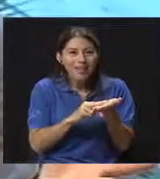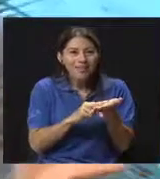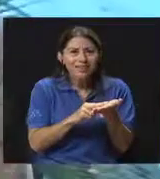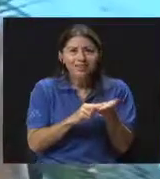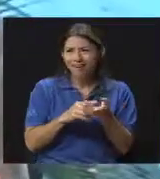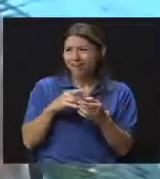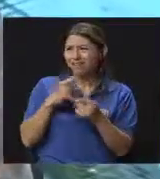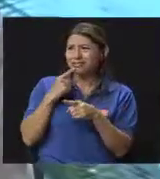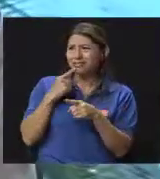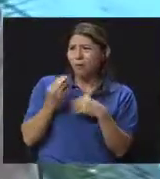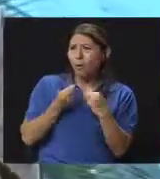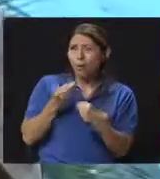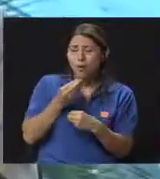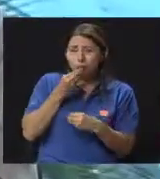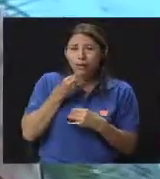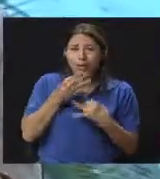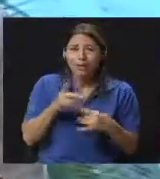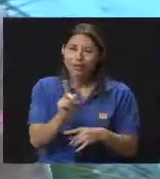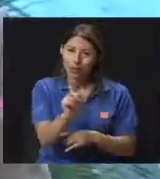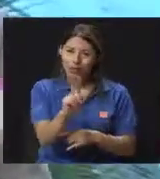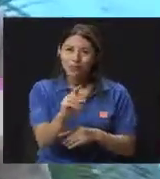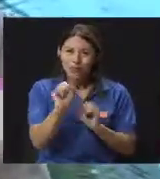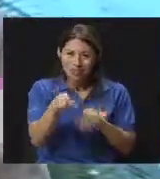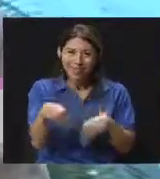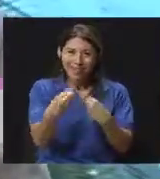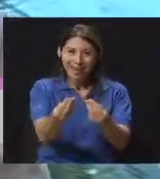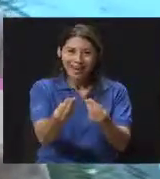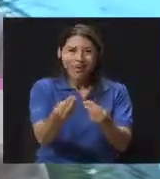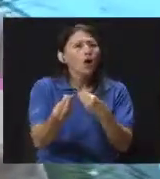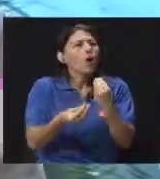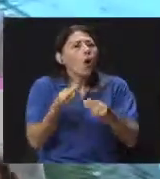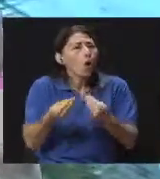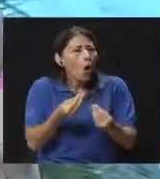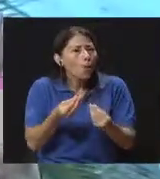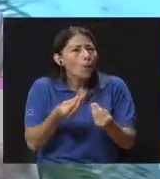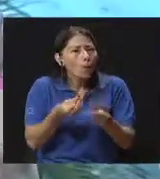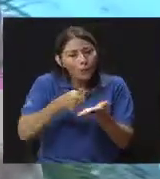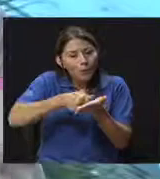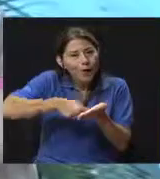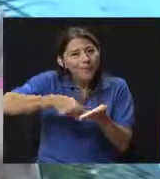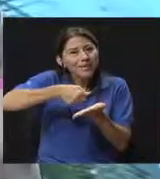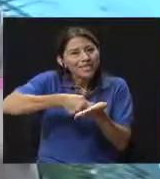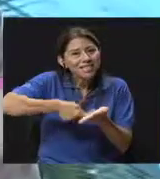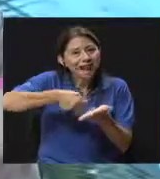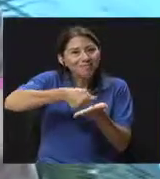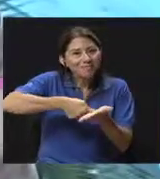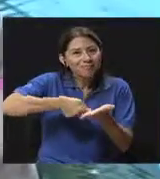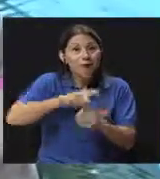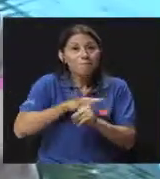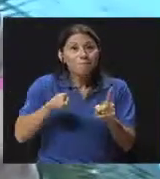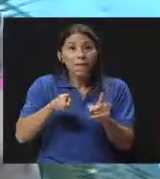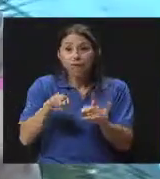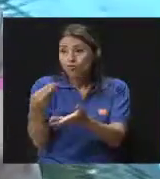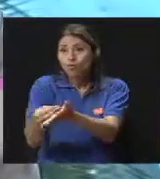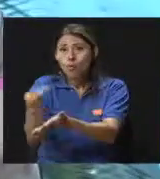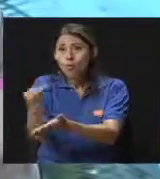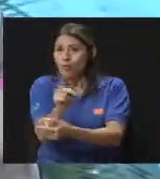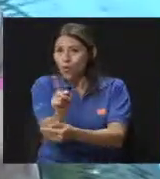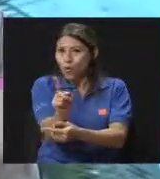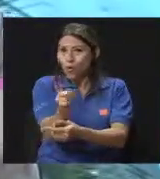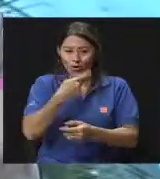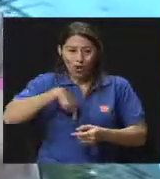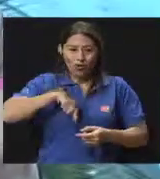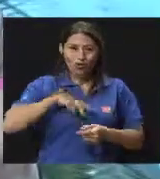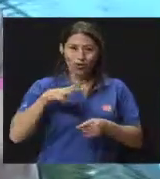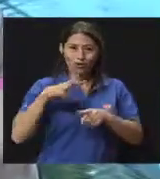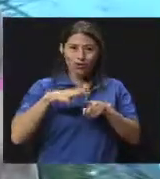El niño se me ahoga, no. Y se le da en forma de papilla, pero papilla hecha por nosotros, majada con un tenedor. Lo ideal es